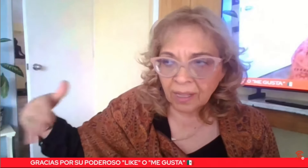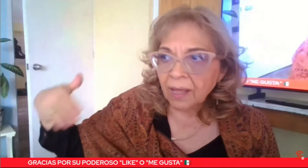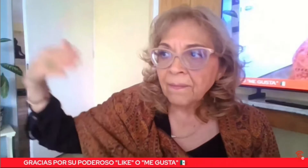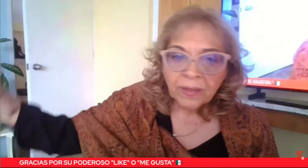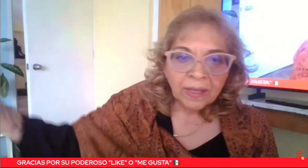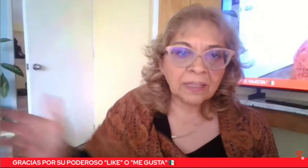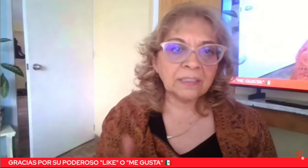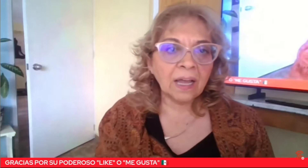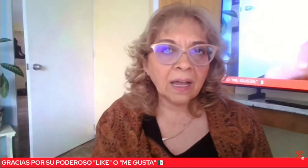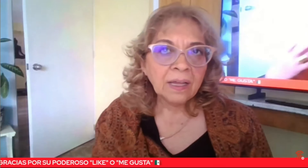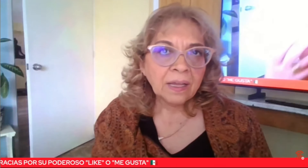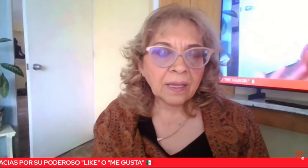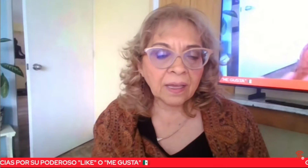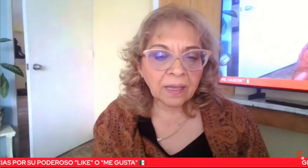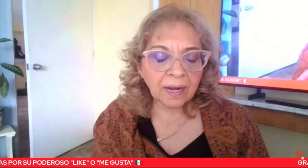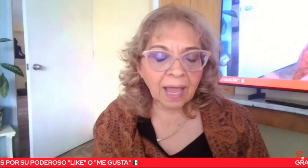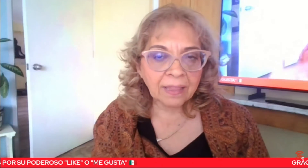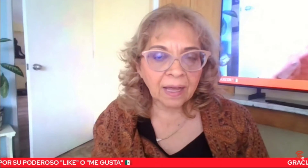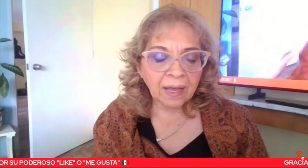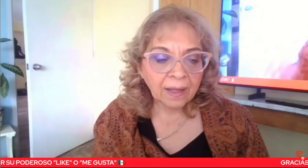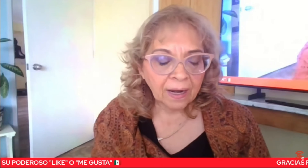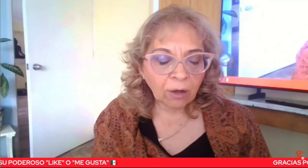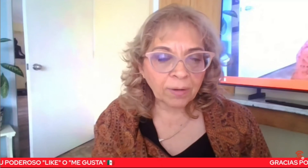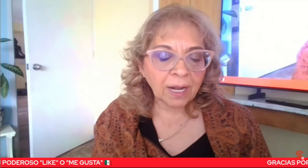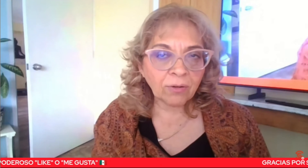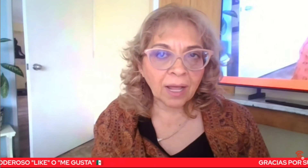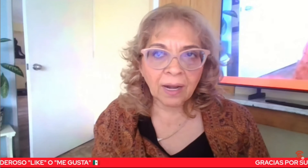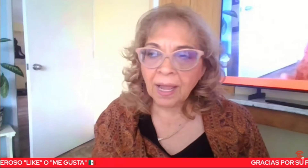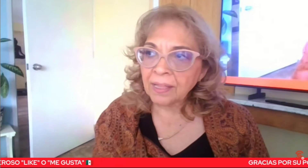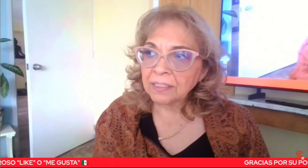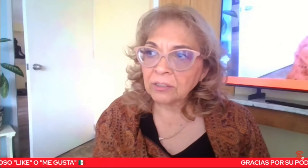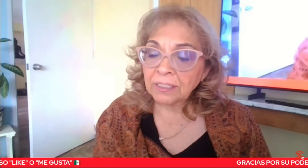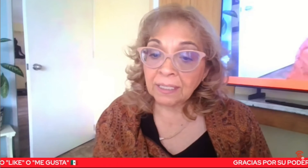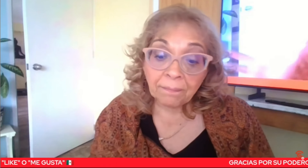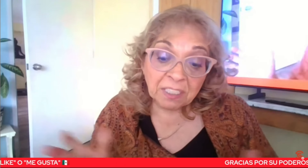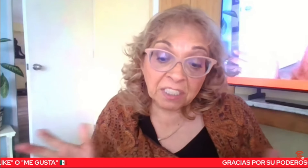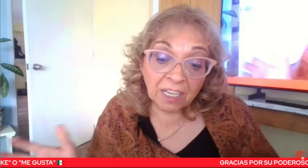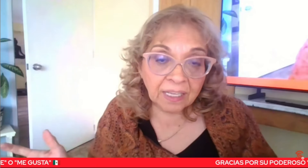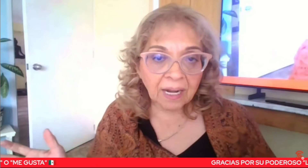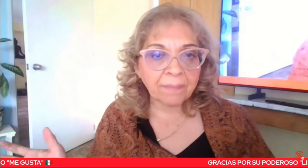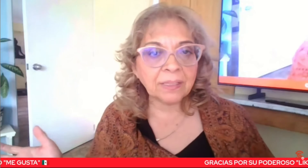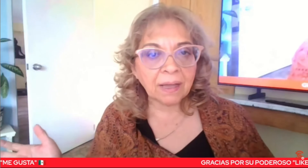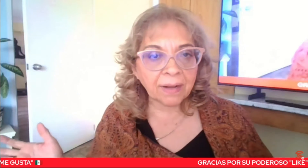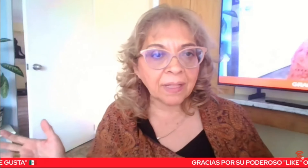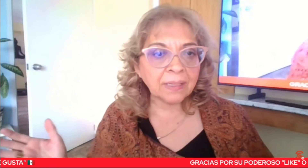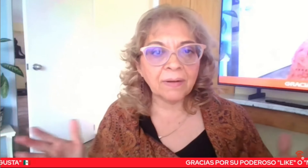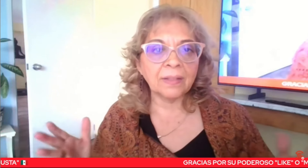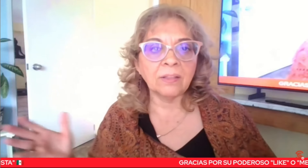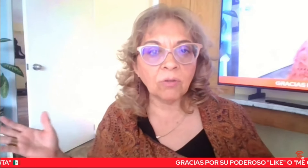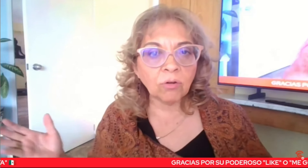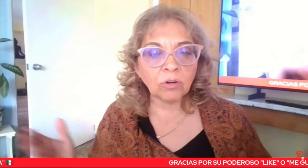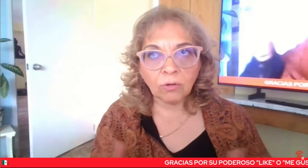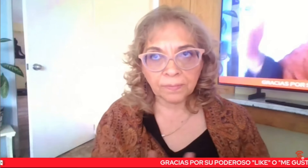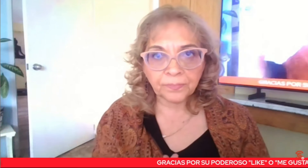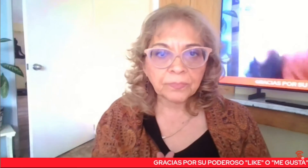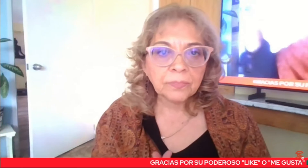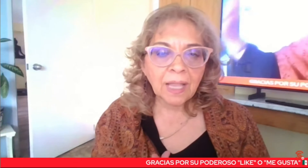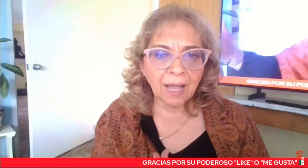¿verdad?, está la gobernadora Laida Sansores de Campeche, y que lamentablemente, ¿verdad?, no